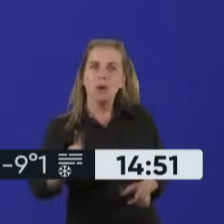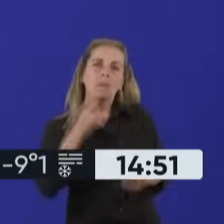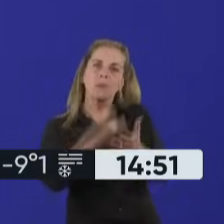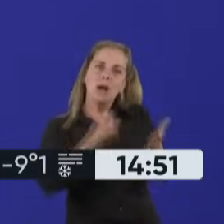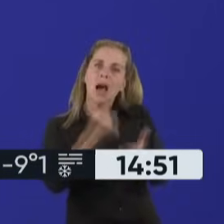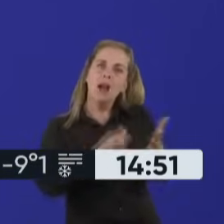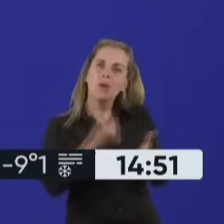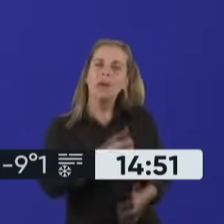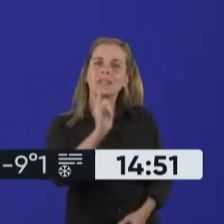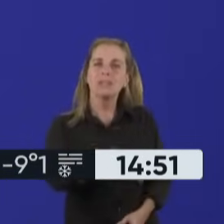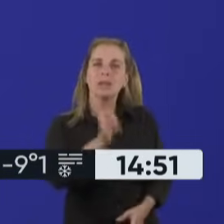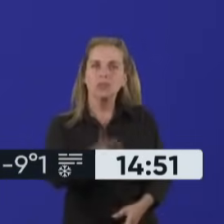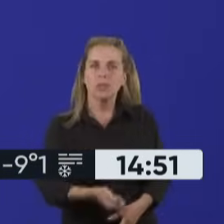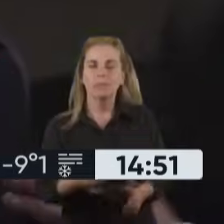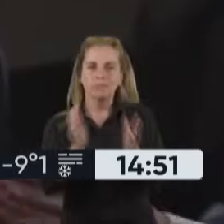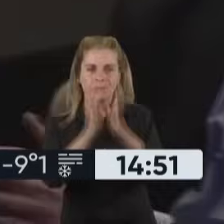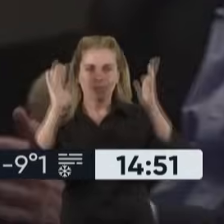tarea de ninguna manera.